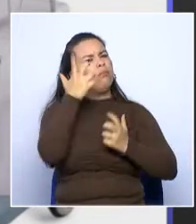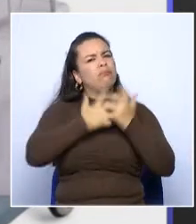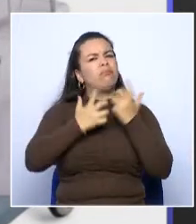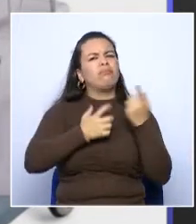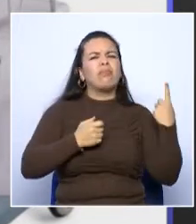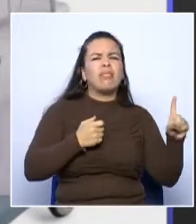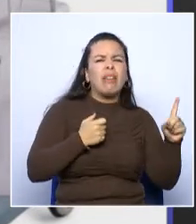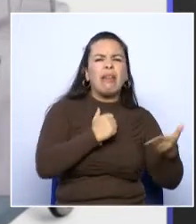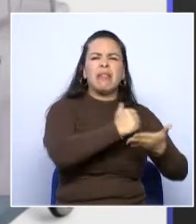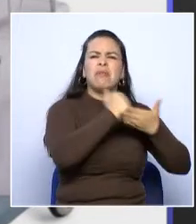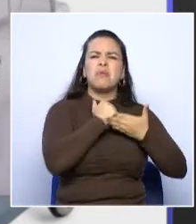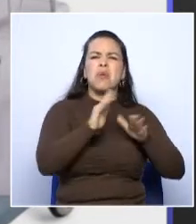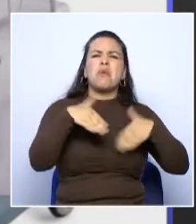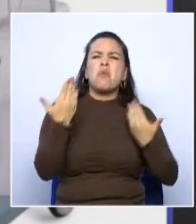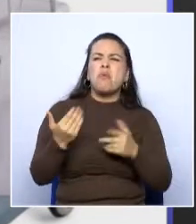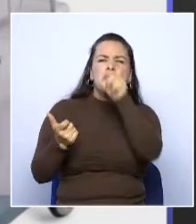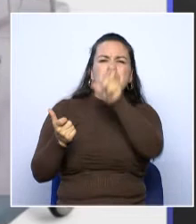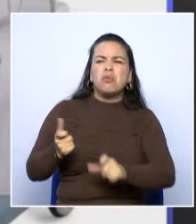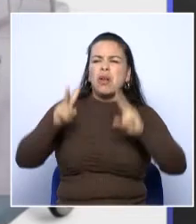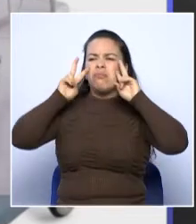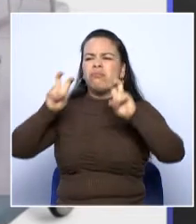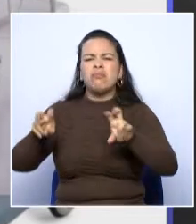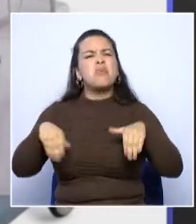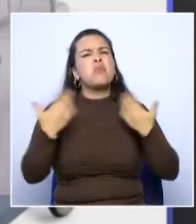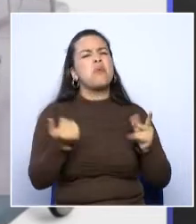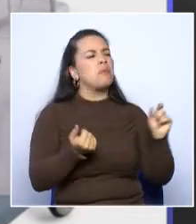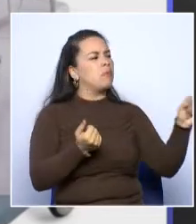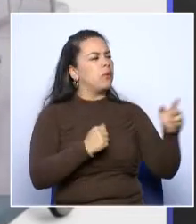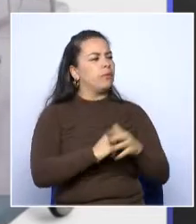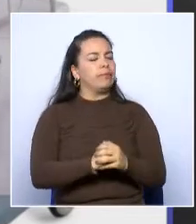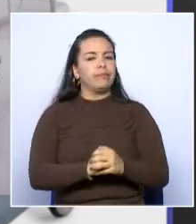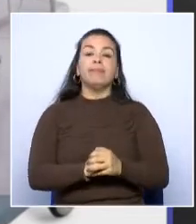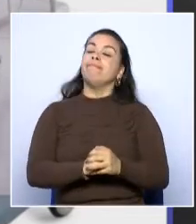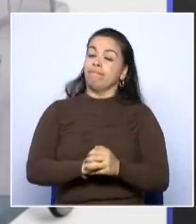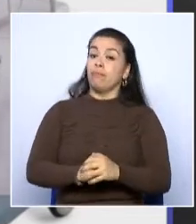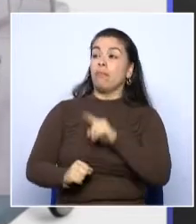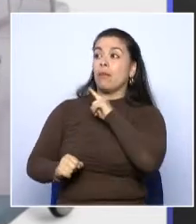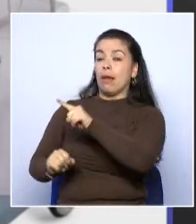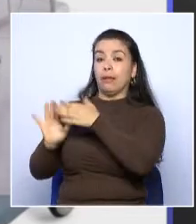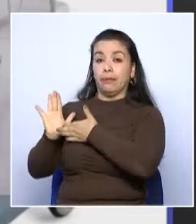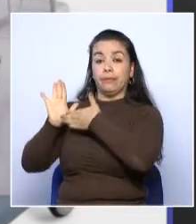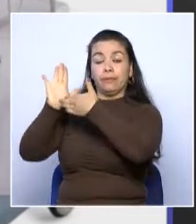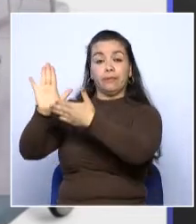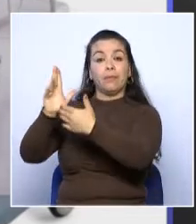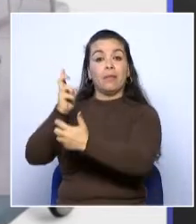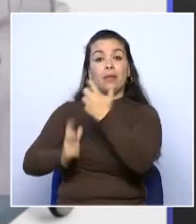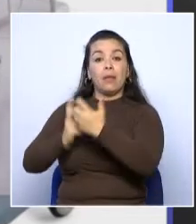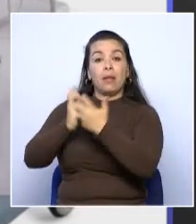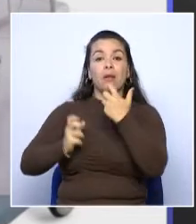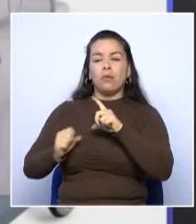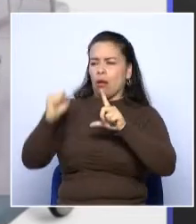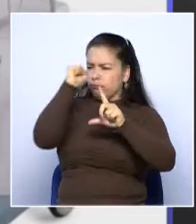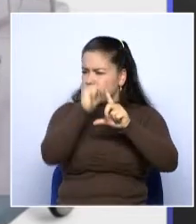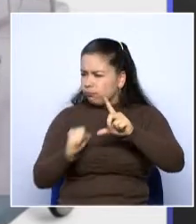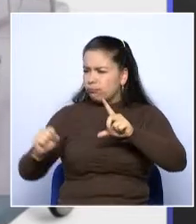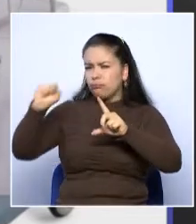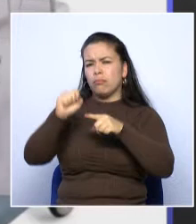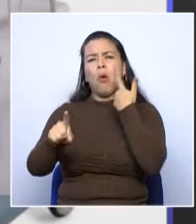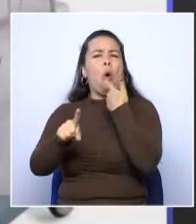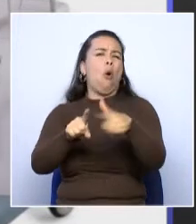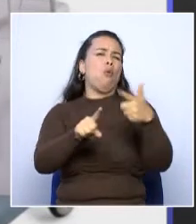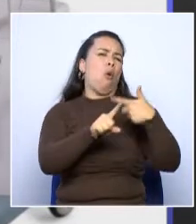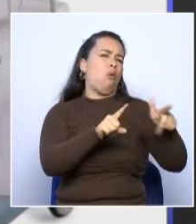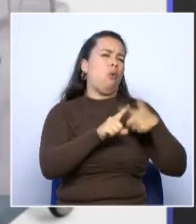qué es lo que hace en la persona. Bueno, ese es un ejemplo de un equipo de ecografía. Sí, hay muchos